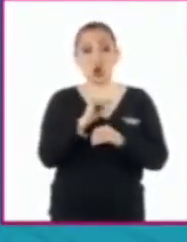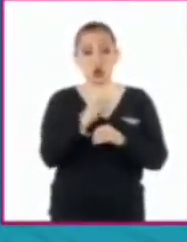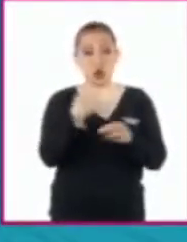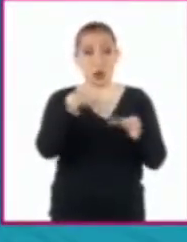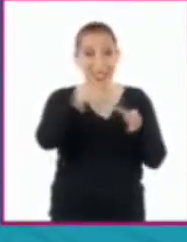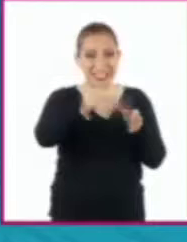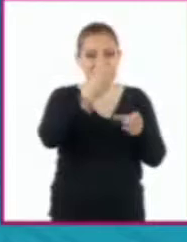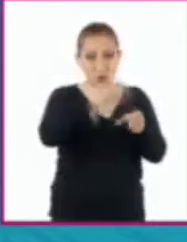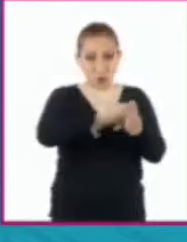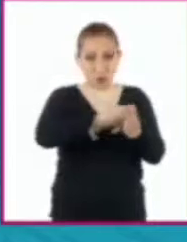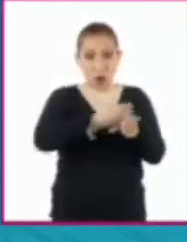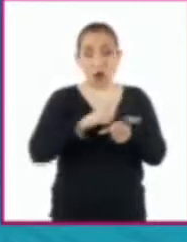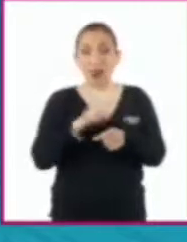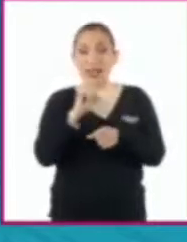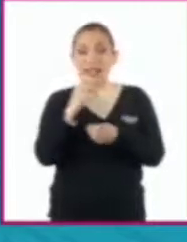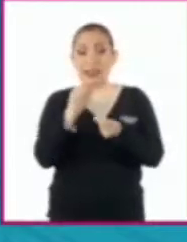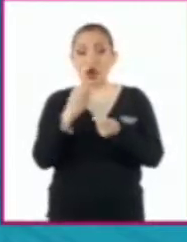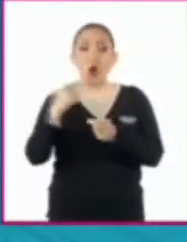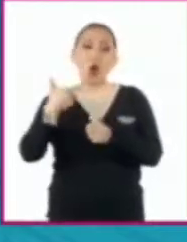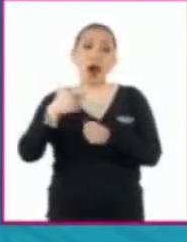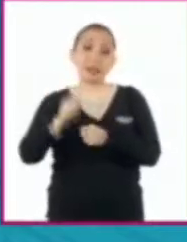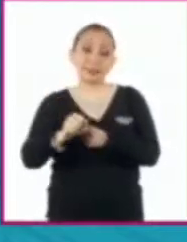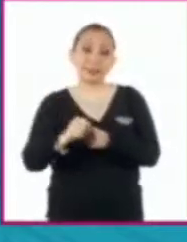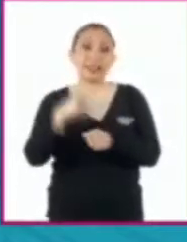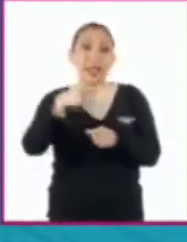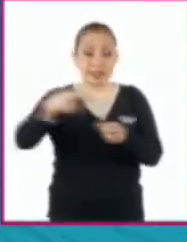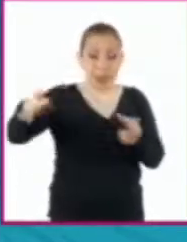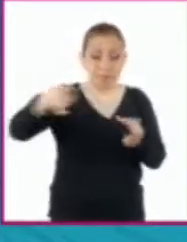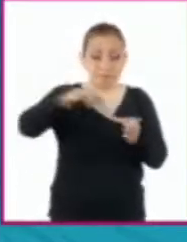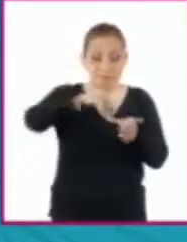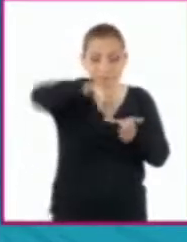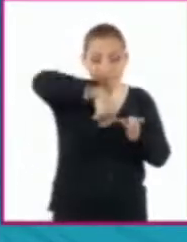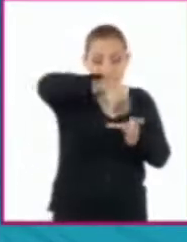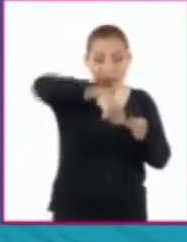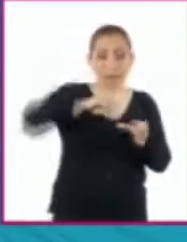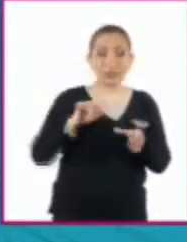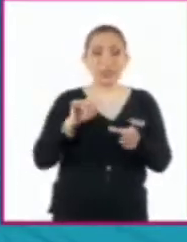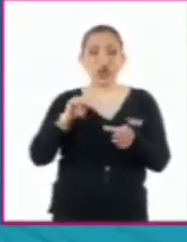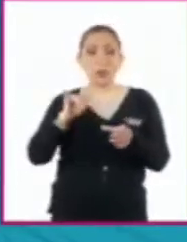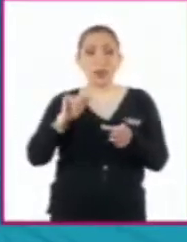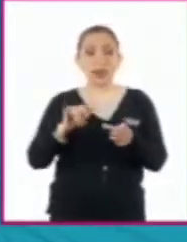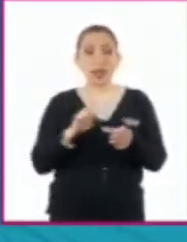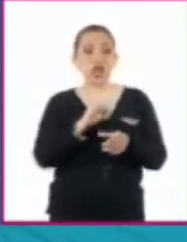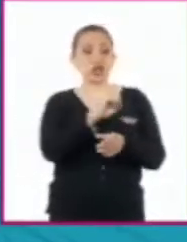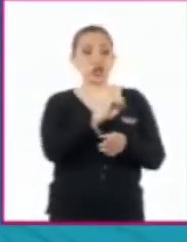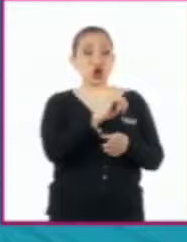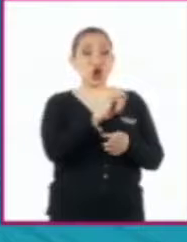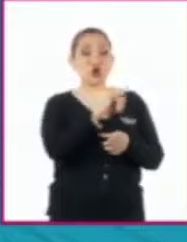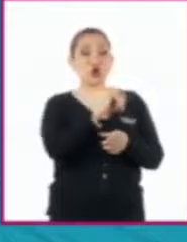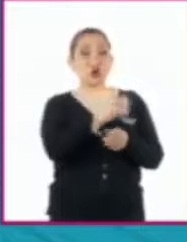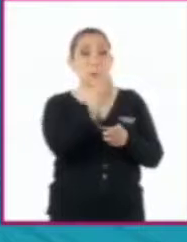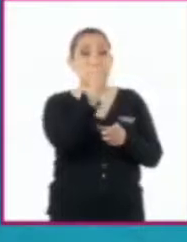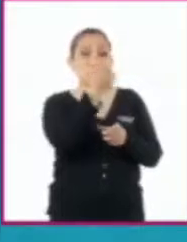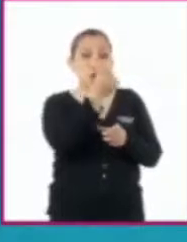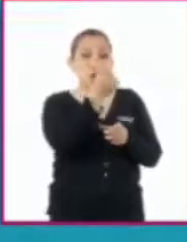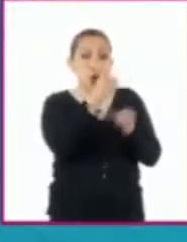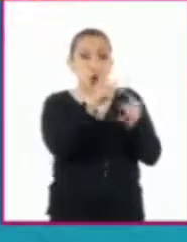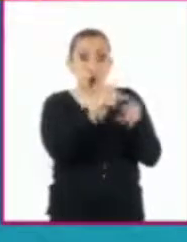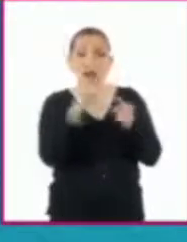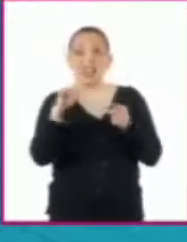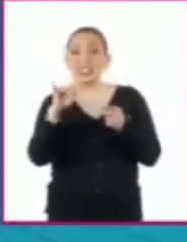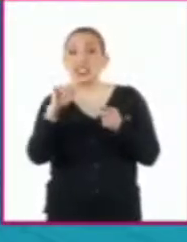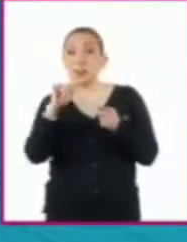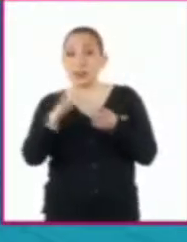sustancia sólida, líquida o gaseosa, que se disuelve en el disolvente. El soluto se encuentra en menor proporción que